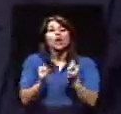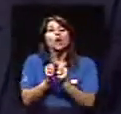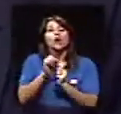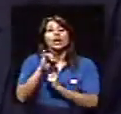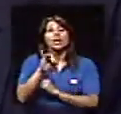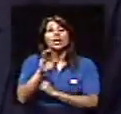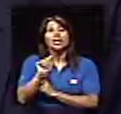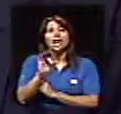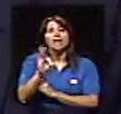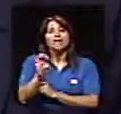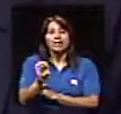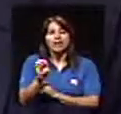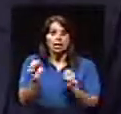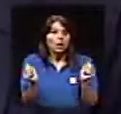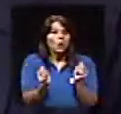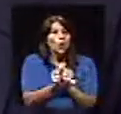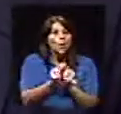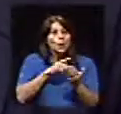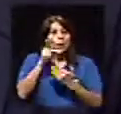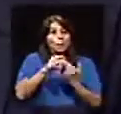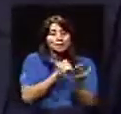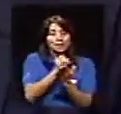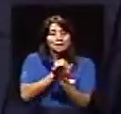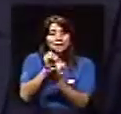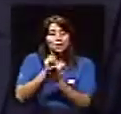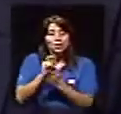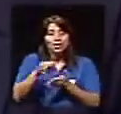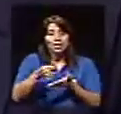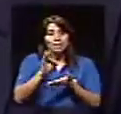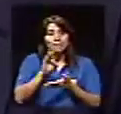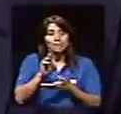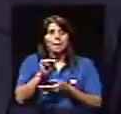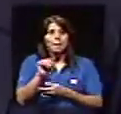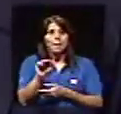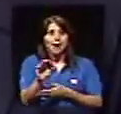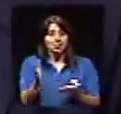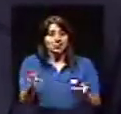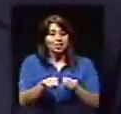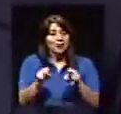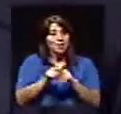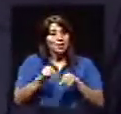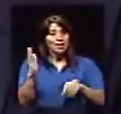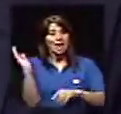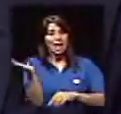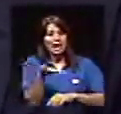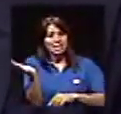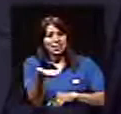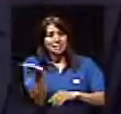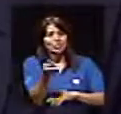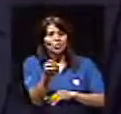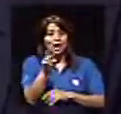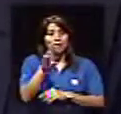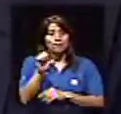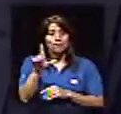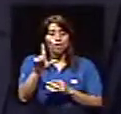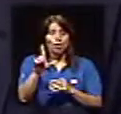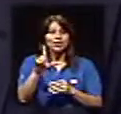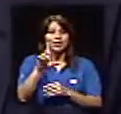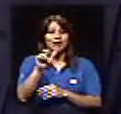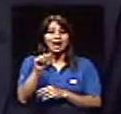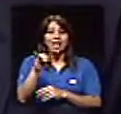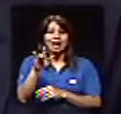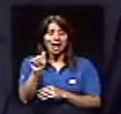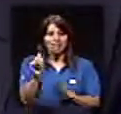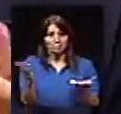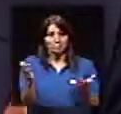de investigación y Café Mac, también en el caso de la caña de azúcar, el rol del AICA también, que es un rol importante en ese sentido, pero